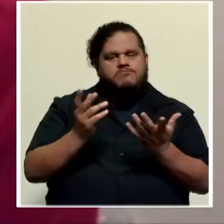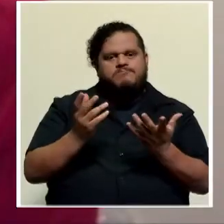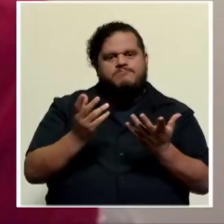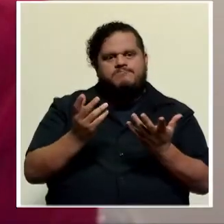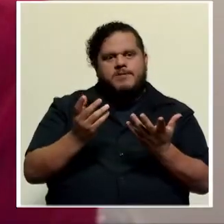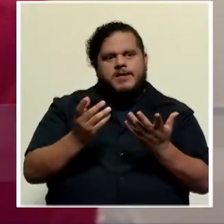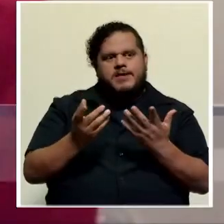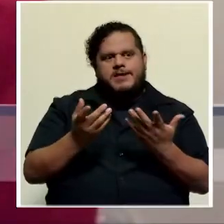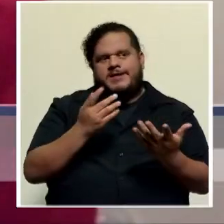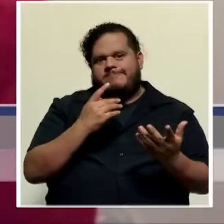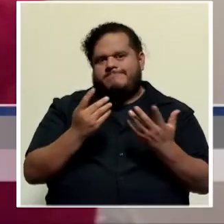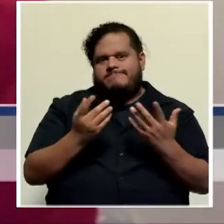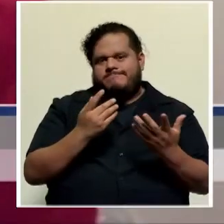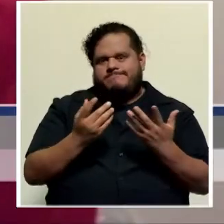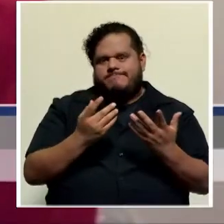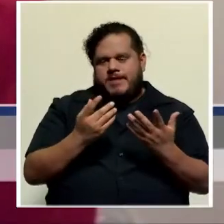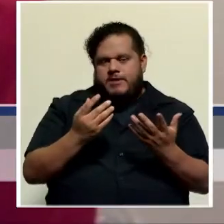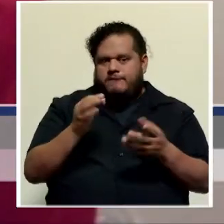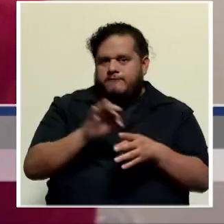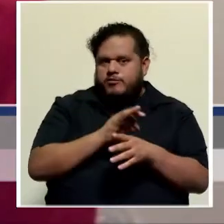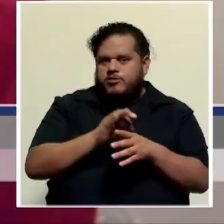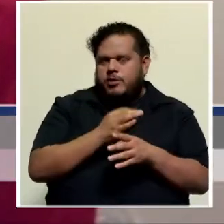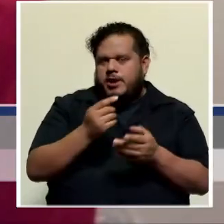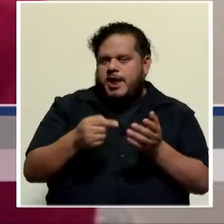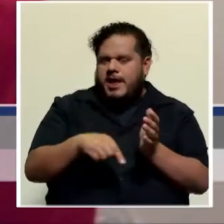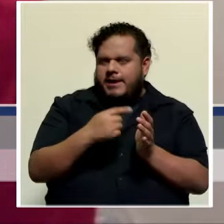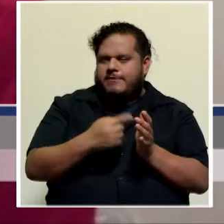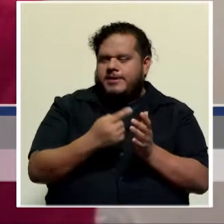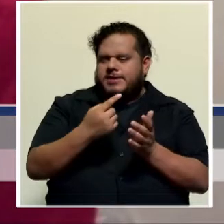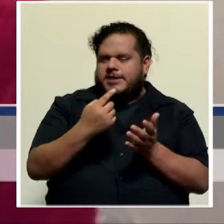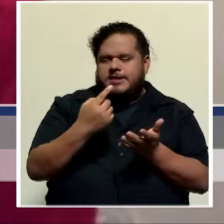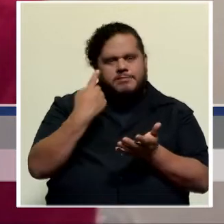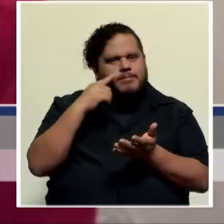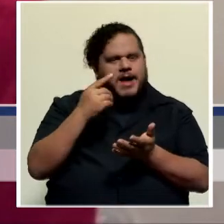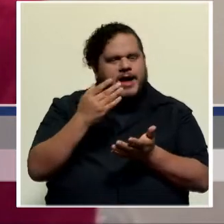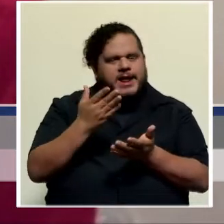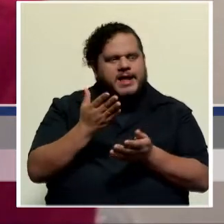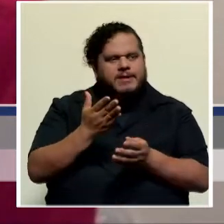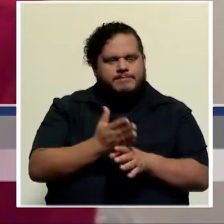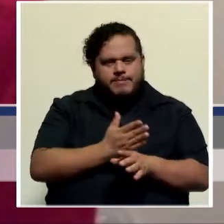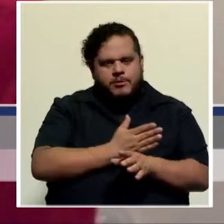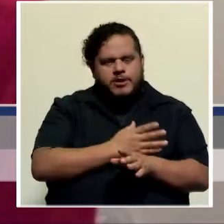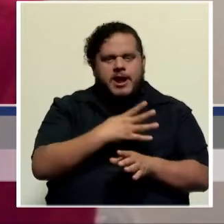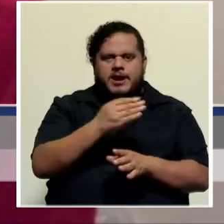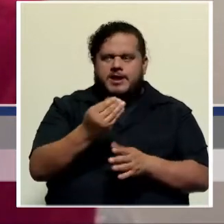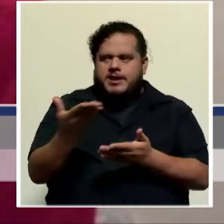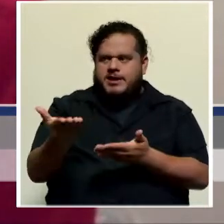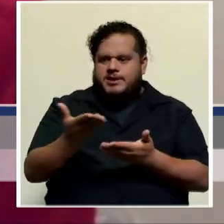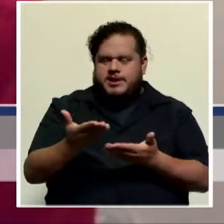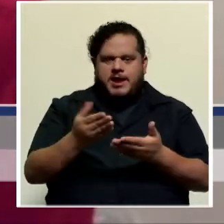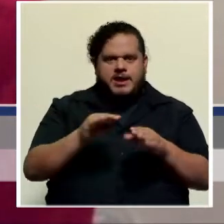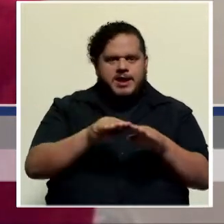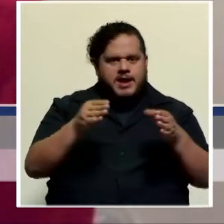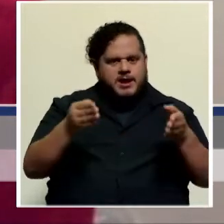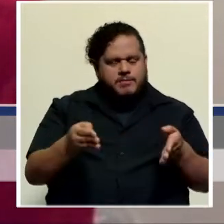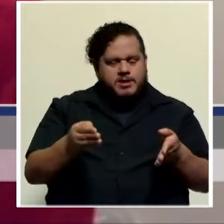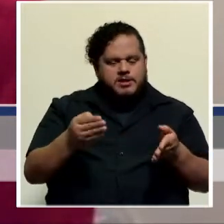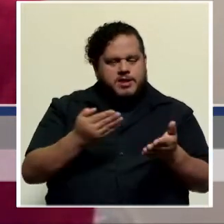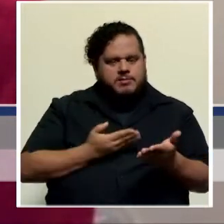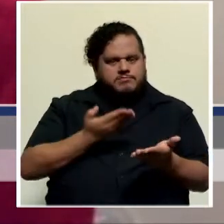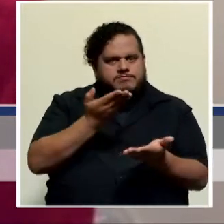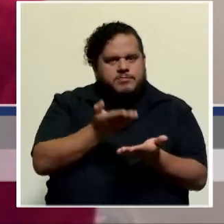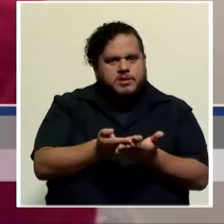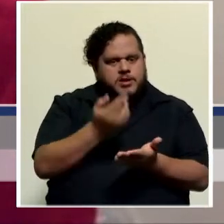que sirve a veces rescatar y traer a la mesa con un, creo yo,